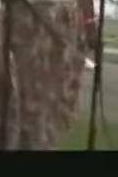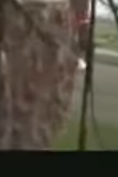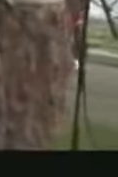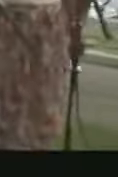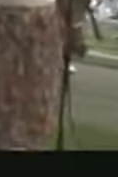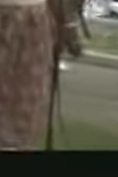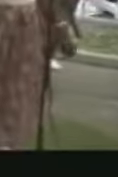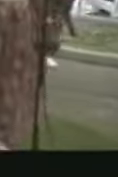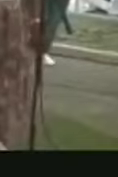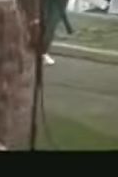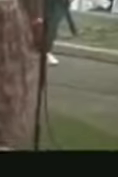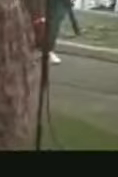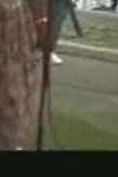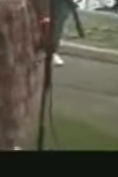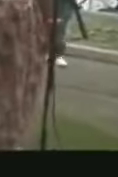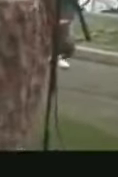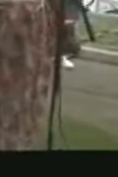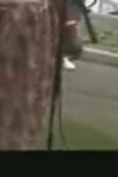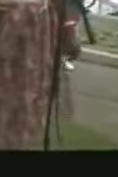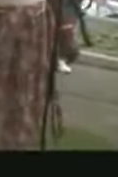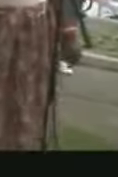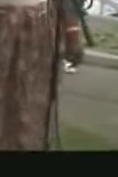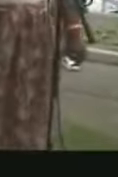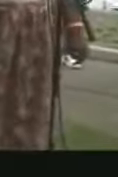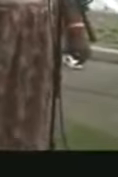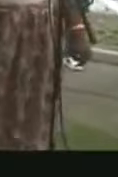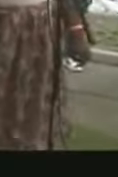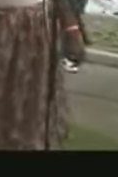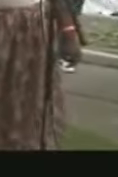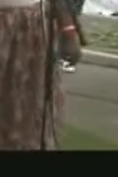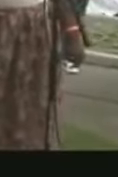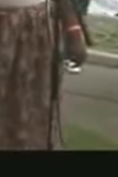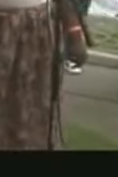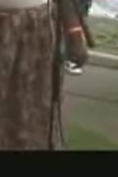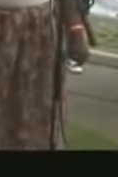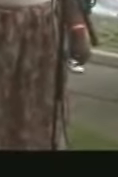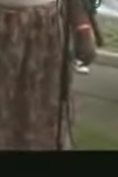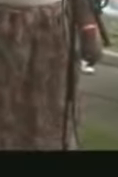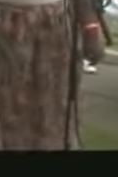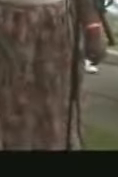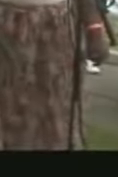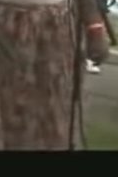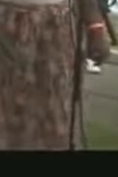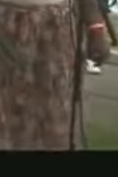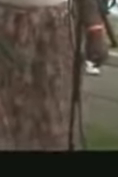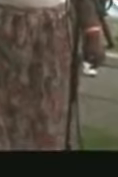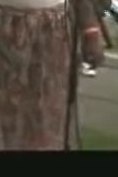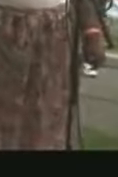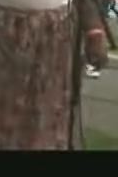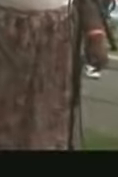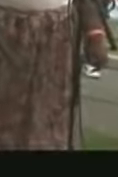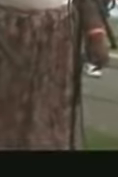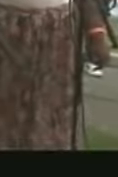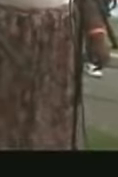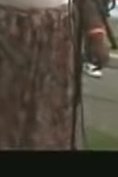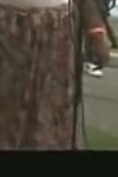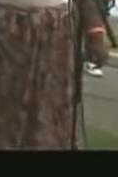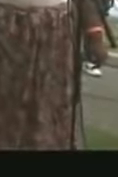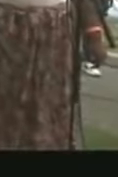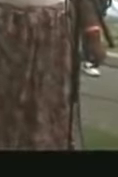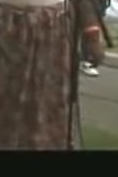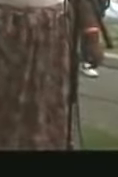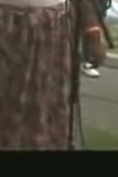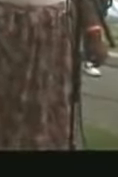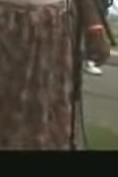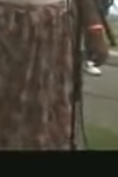afrodescendiente, no me da pena decirlo, herencia de reyes africanos y ejemplo para nuestros